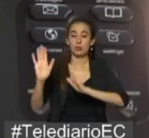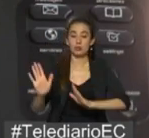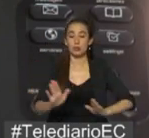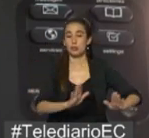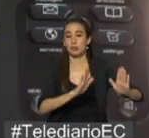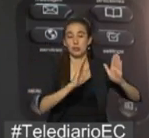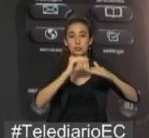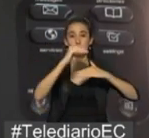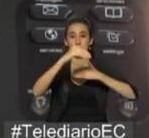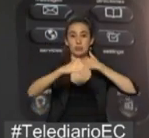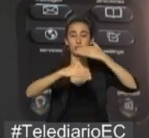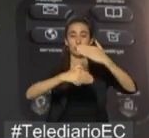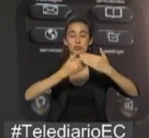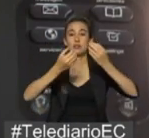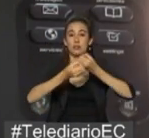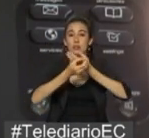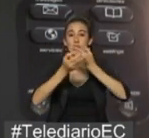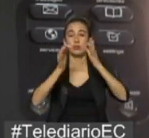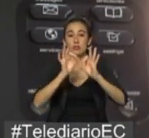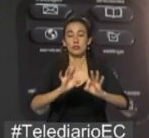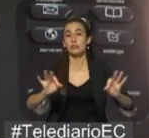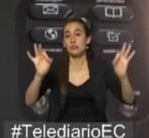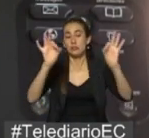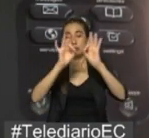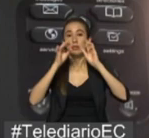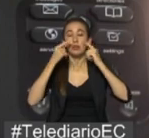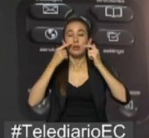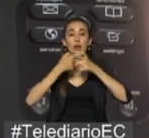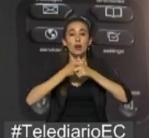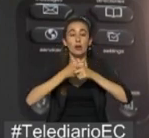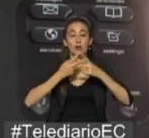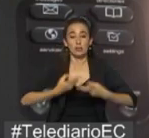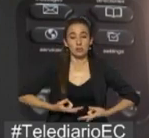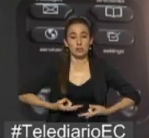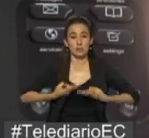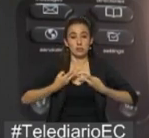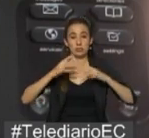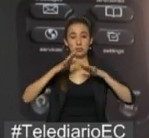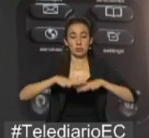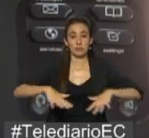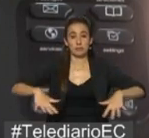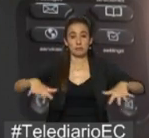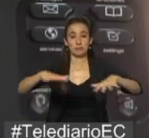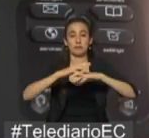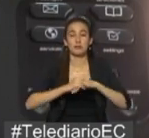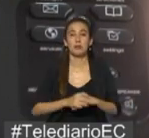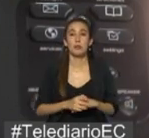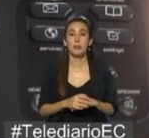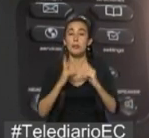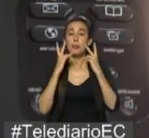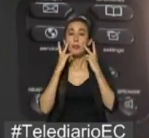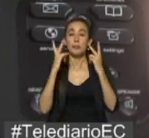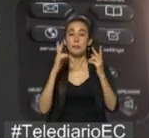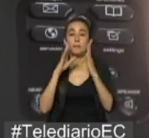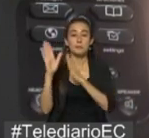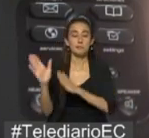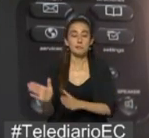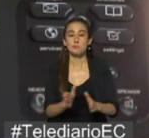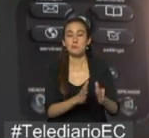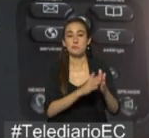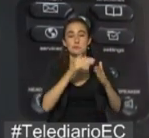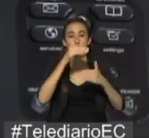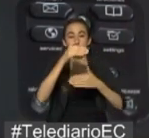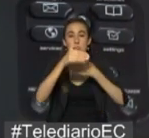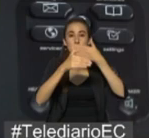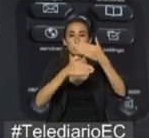e incrementen las urgencias que estamos viviendo en la actualidad. Mire, quiero anotar que, por ejemplo, dos personas que